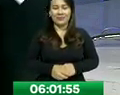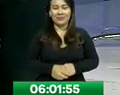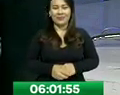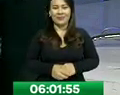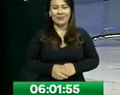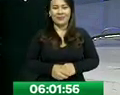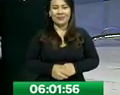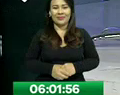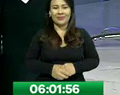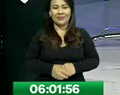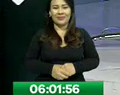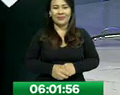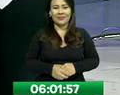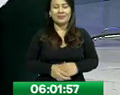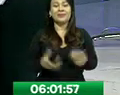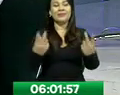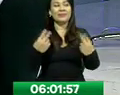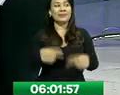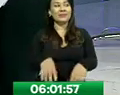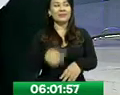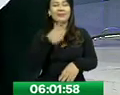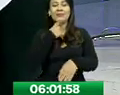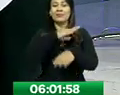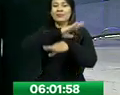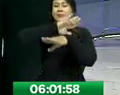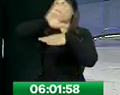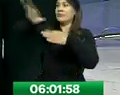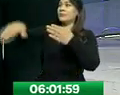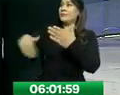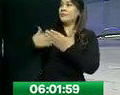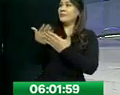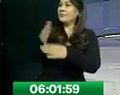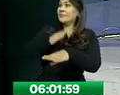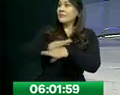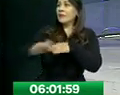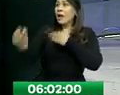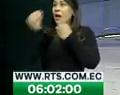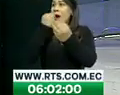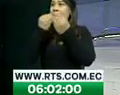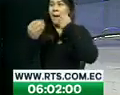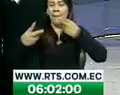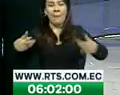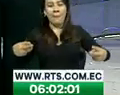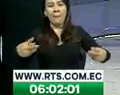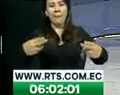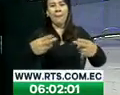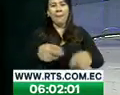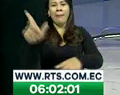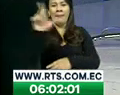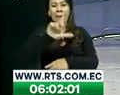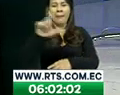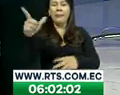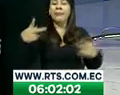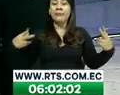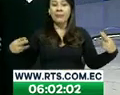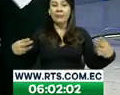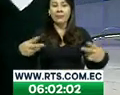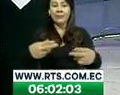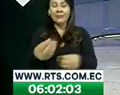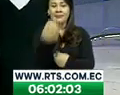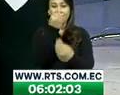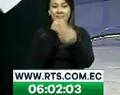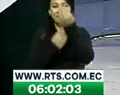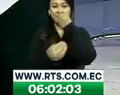cualquier servicio de la tía Luisa. Gracias, chicos, gracias. Están invitados a comer cangrejo todos. Todos, así niños. Es. Todos los la cangrejada del lunes. Exactamente, los vamos a invitar a